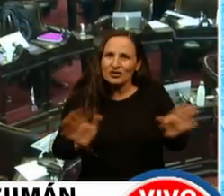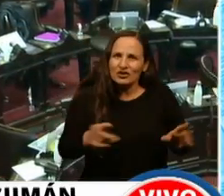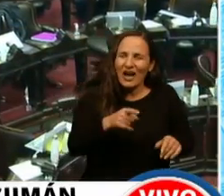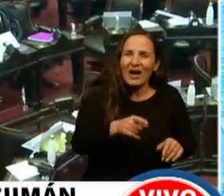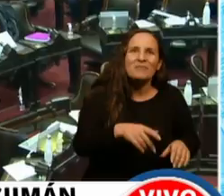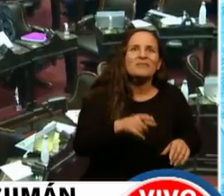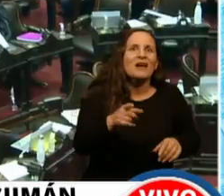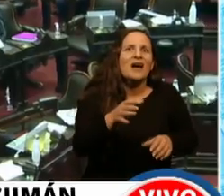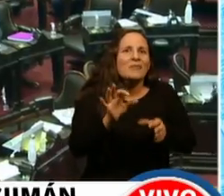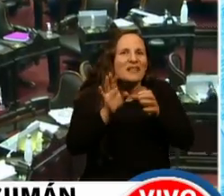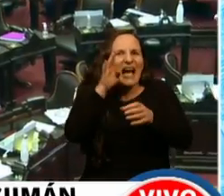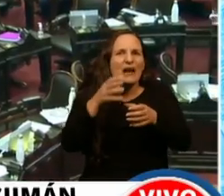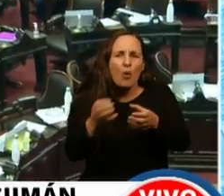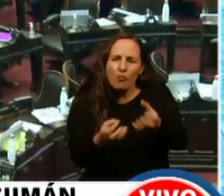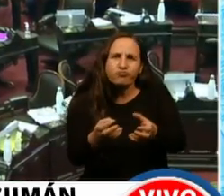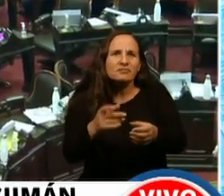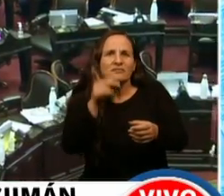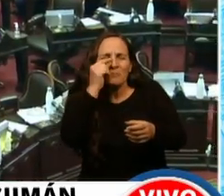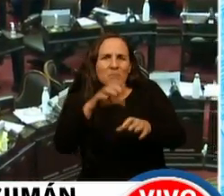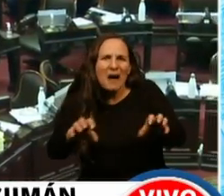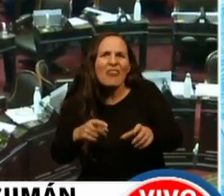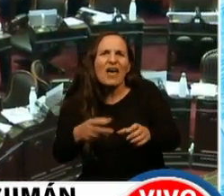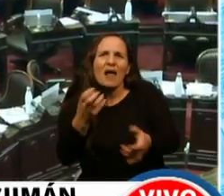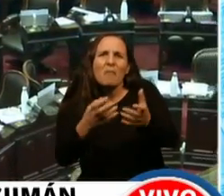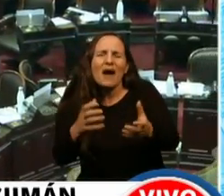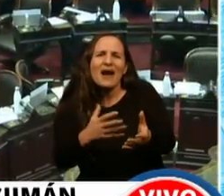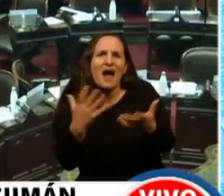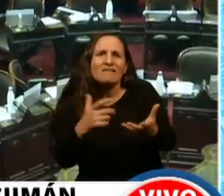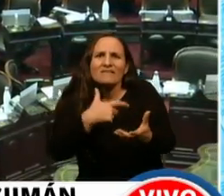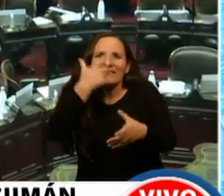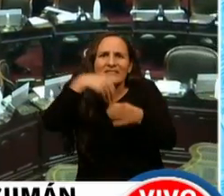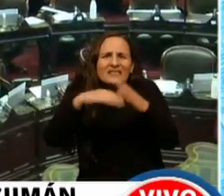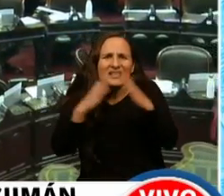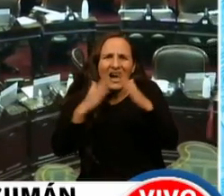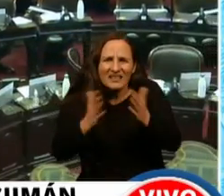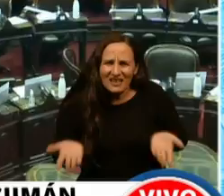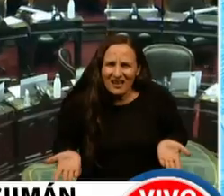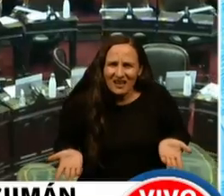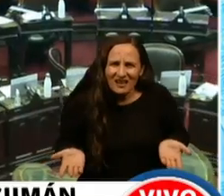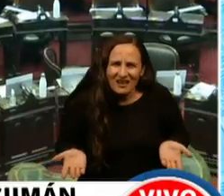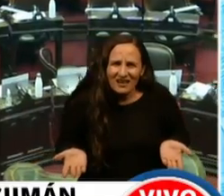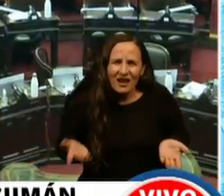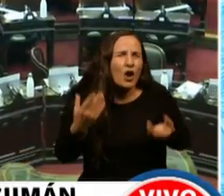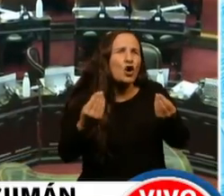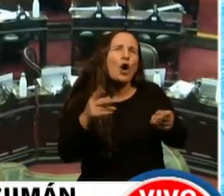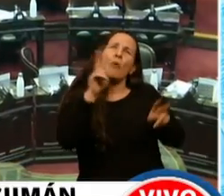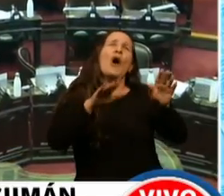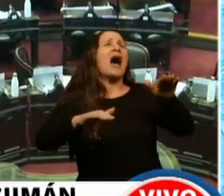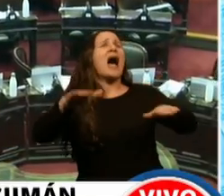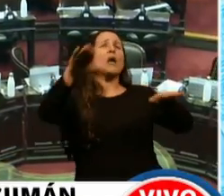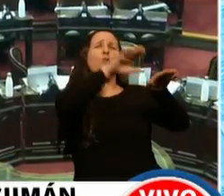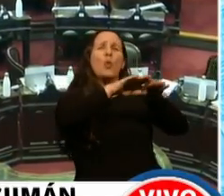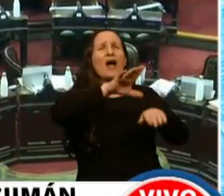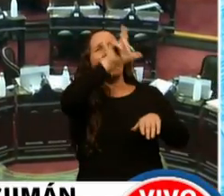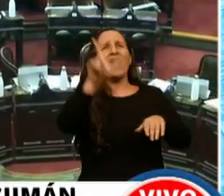tener que usar el carbón y la leña para tener un poco de calor en su hogar donde queda esto dónde está la equidad donde está el